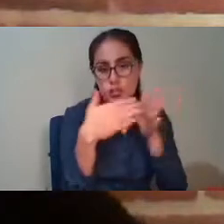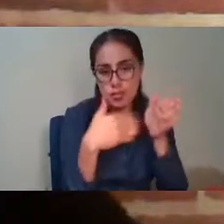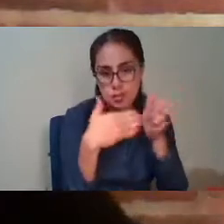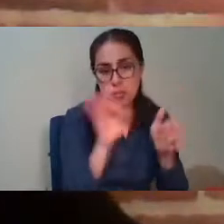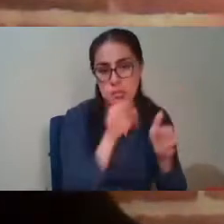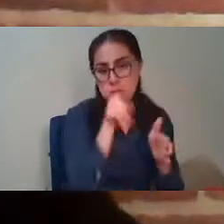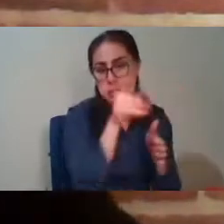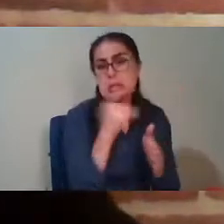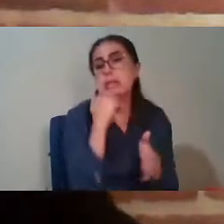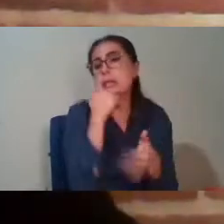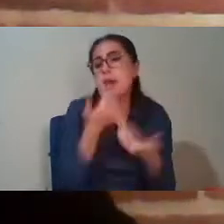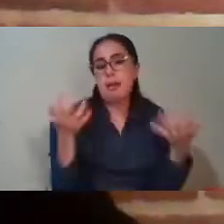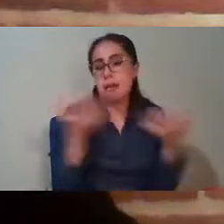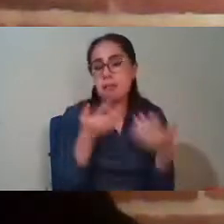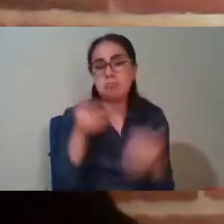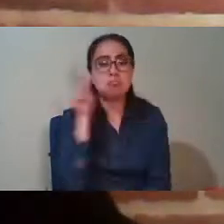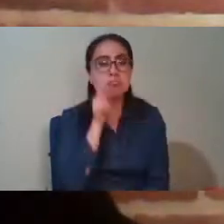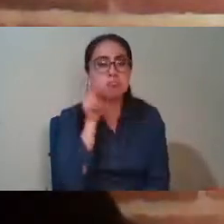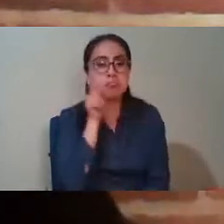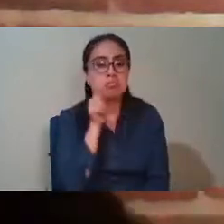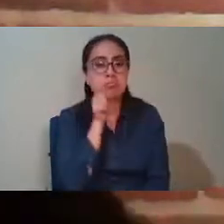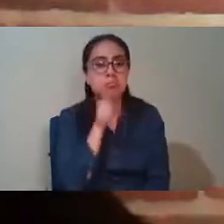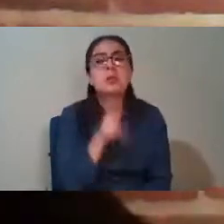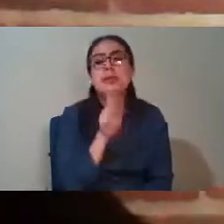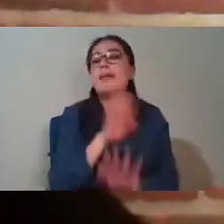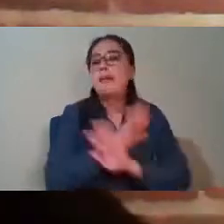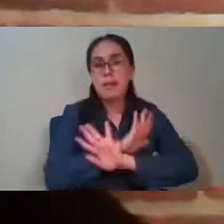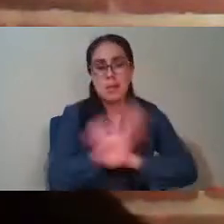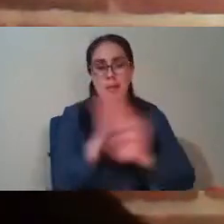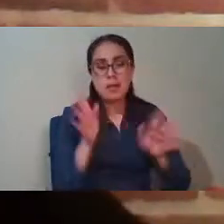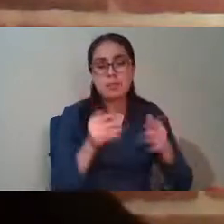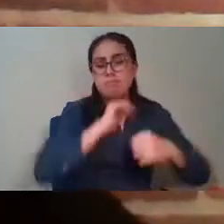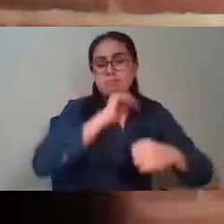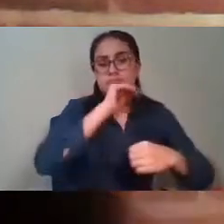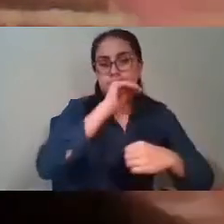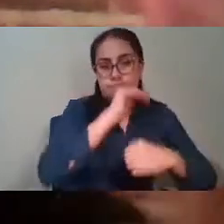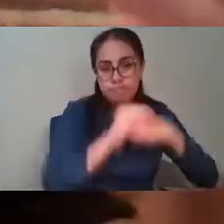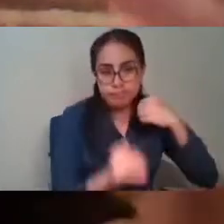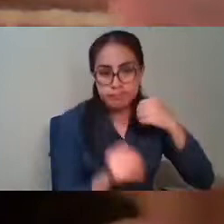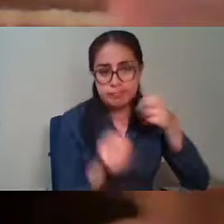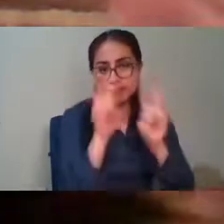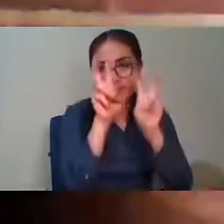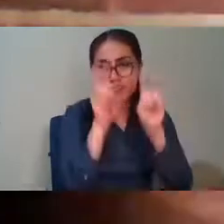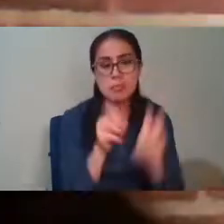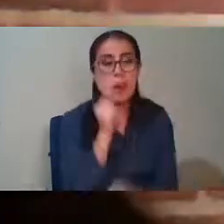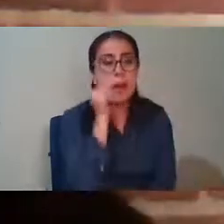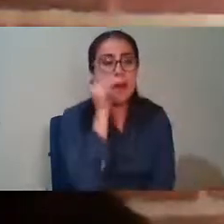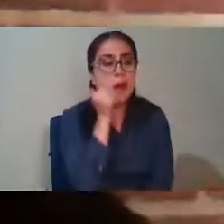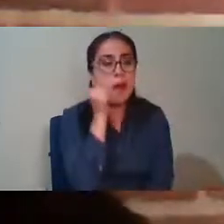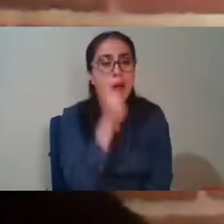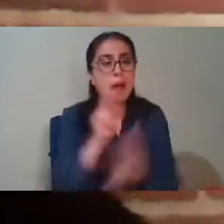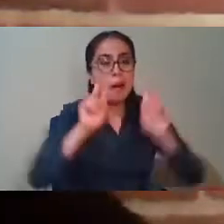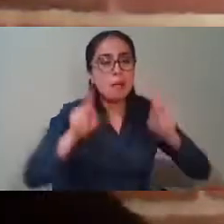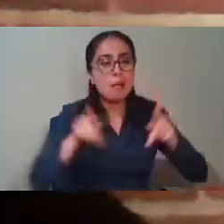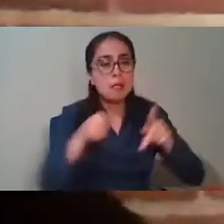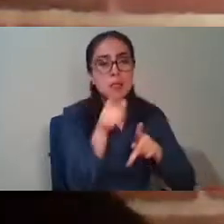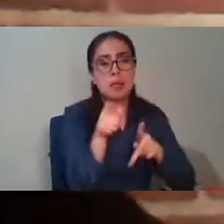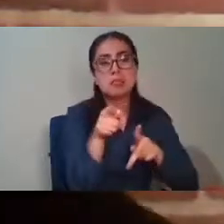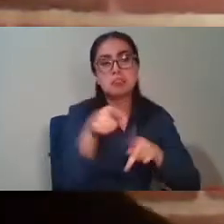práctica. Y entonces sí, ahora doy por cerrada la charla detergente y me abro a las preguntas que ustedes quieran